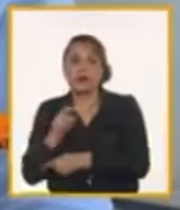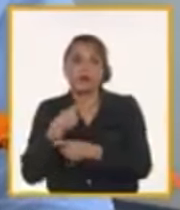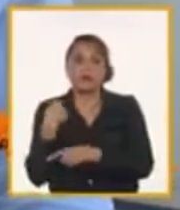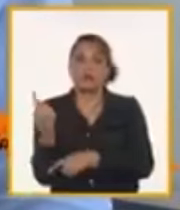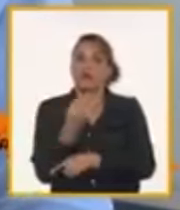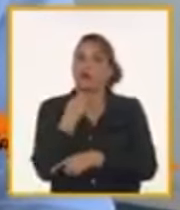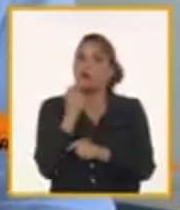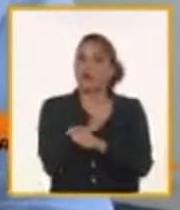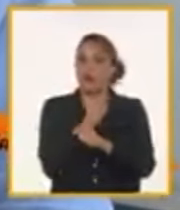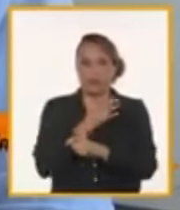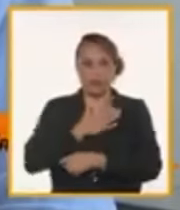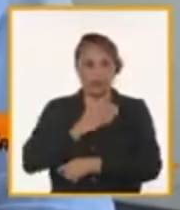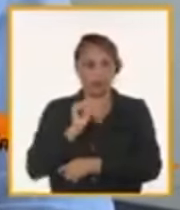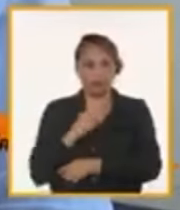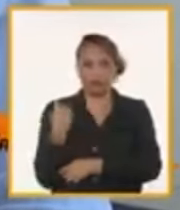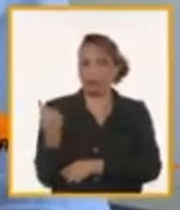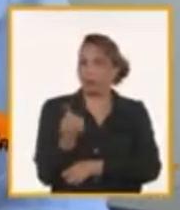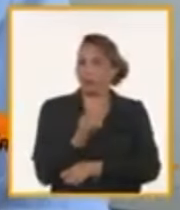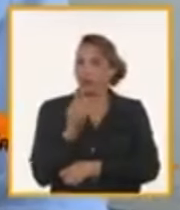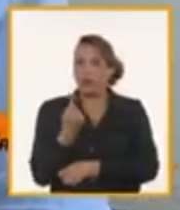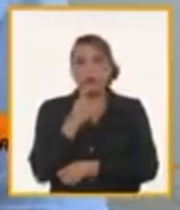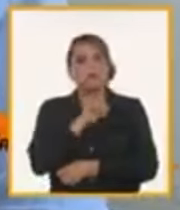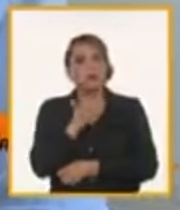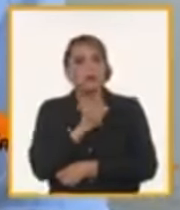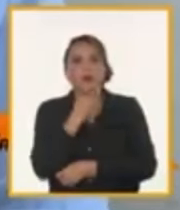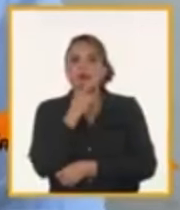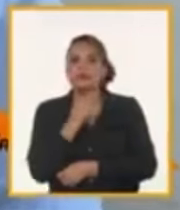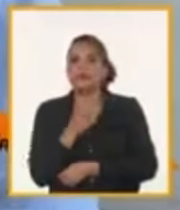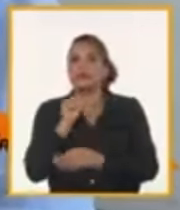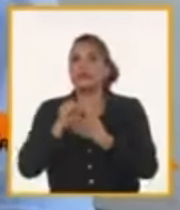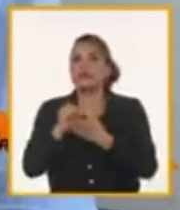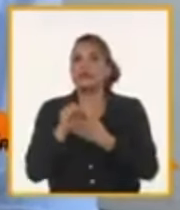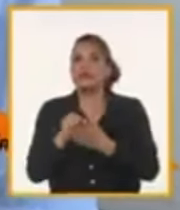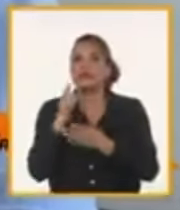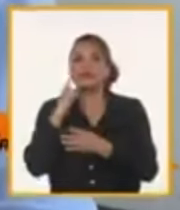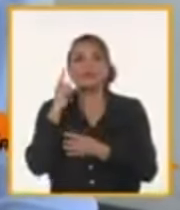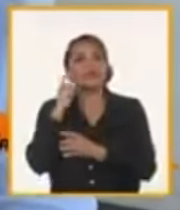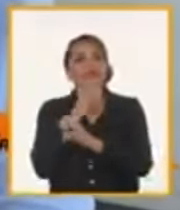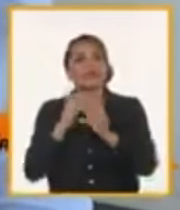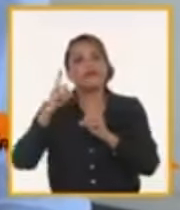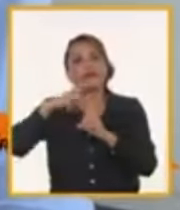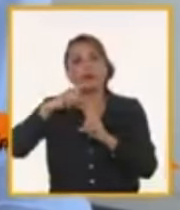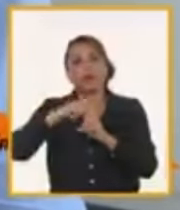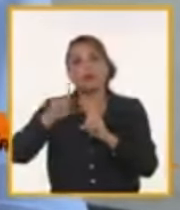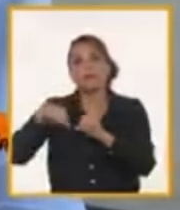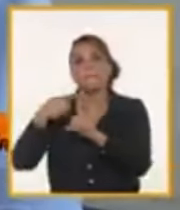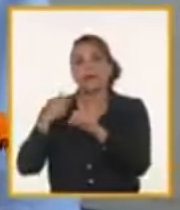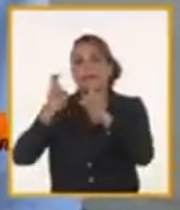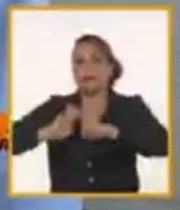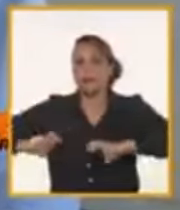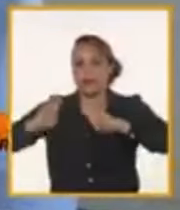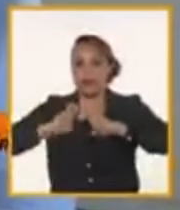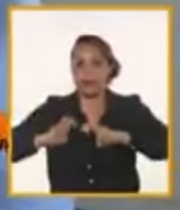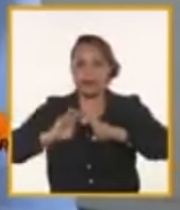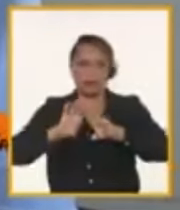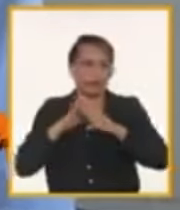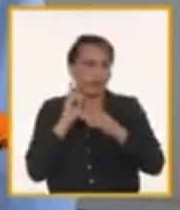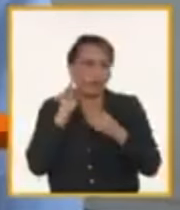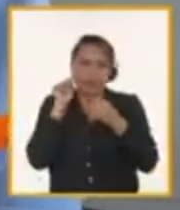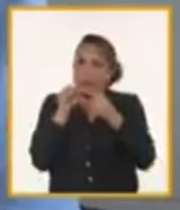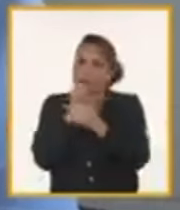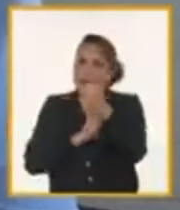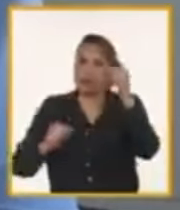docentes eh también se dedica a la prestación de servicio científico técnico y se dedica también a la investigación esa es su su esencia la